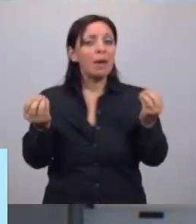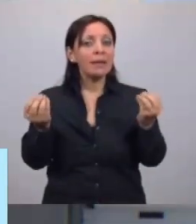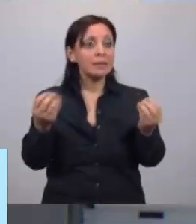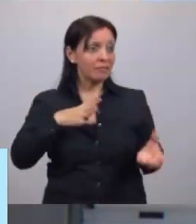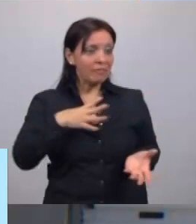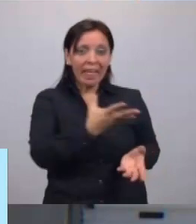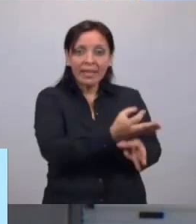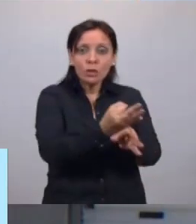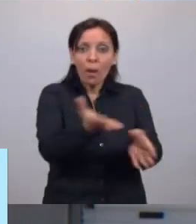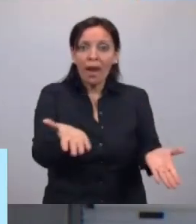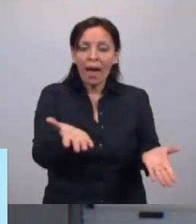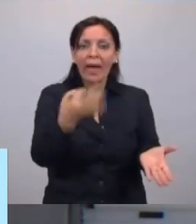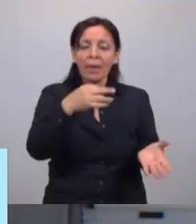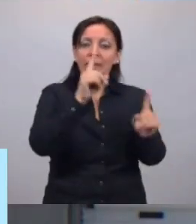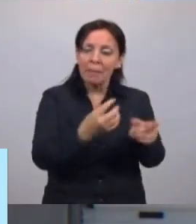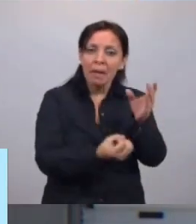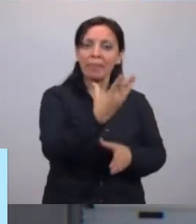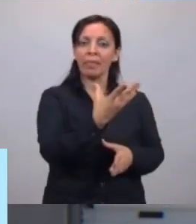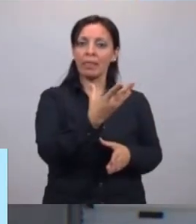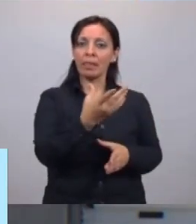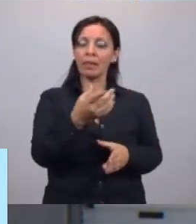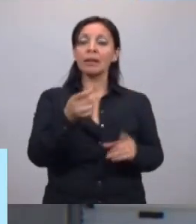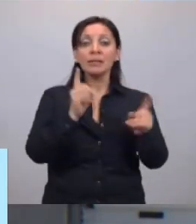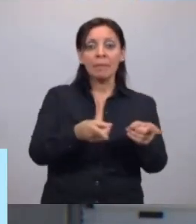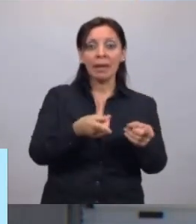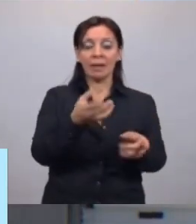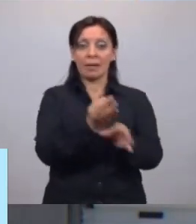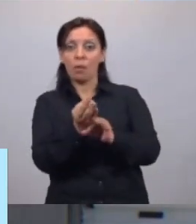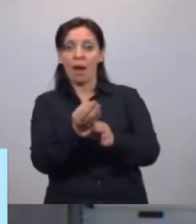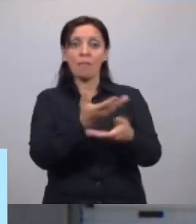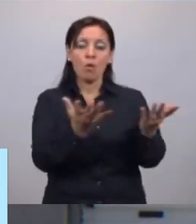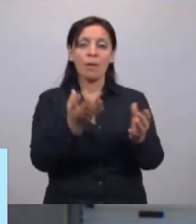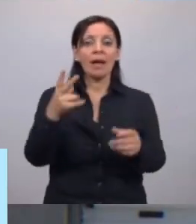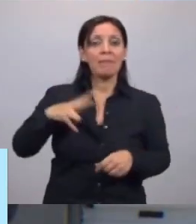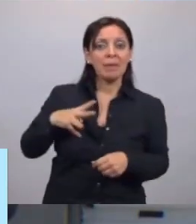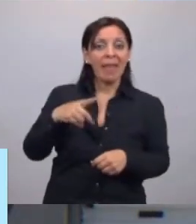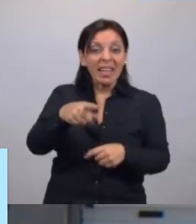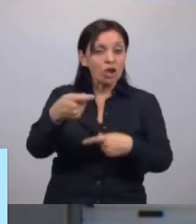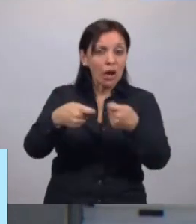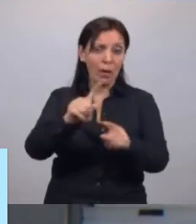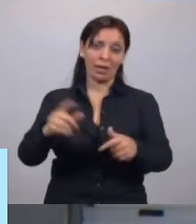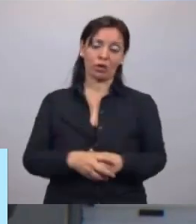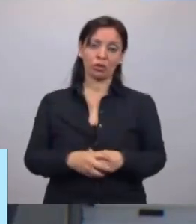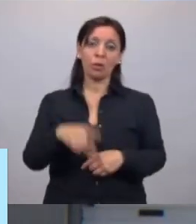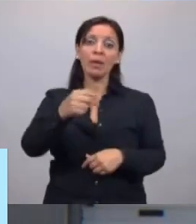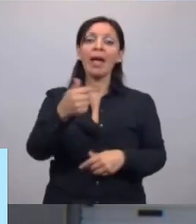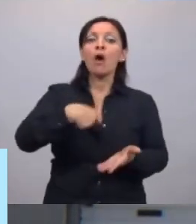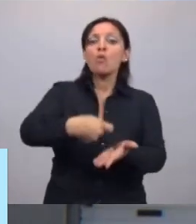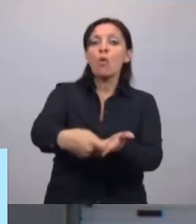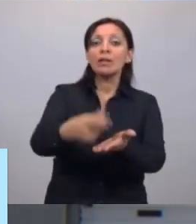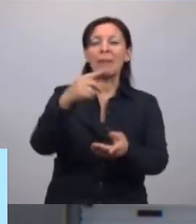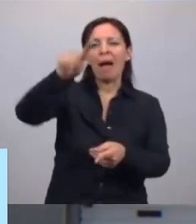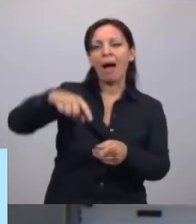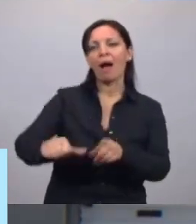No hay una escuela y hay que explicarlo también privada porque no es negocio porque la cuota que tendrían que cobrar para tener una